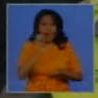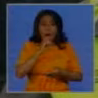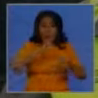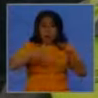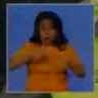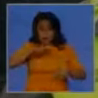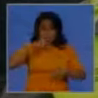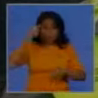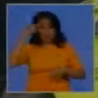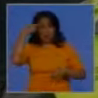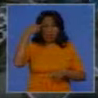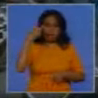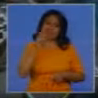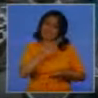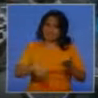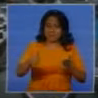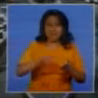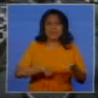embriaguez.